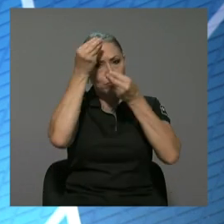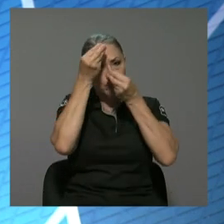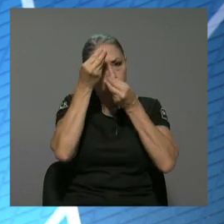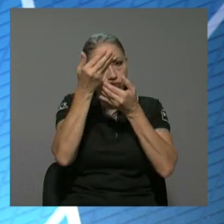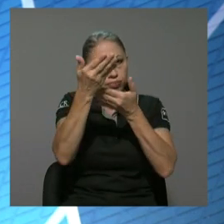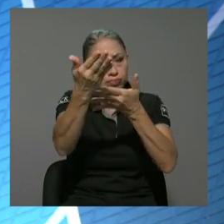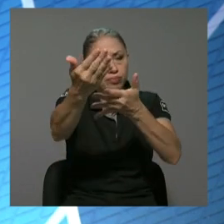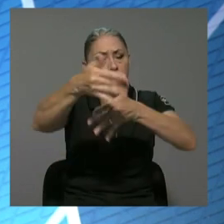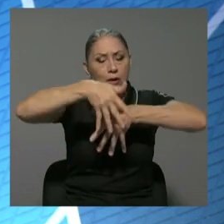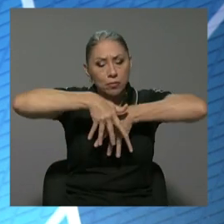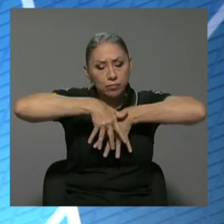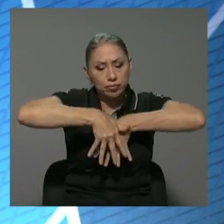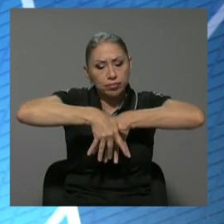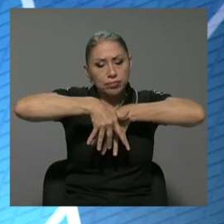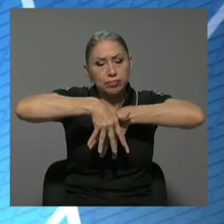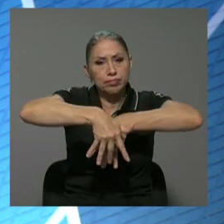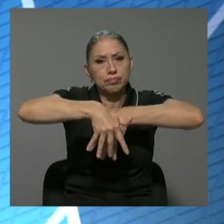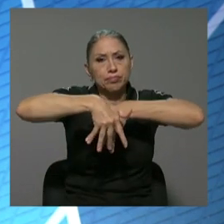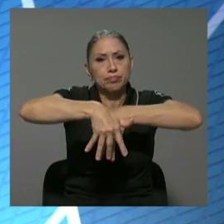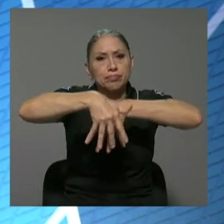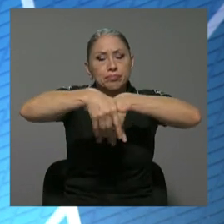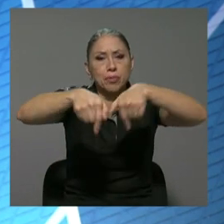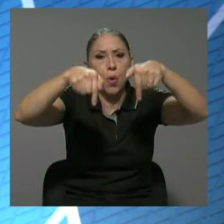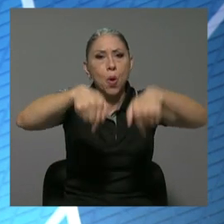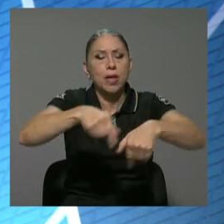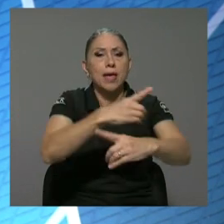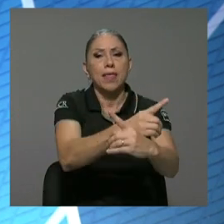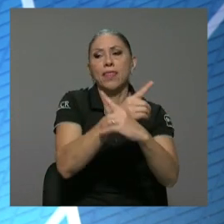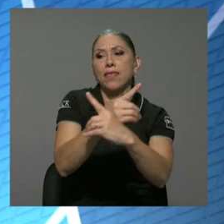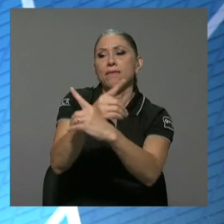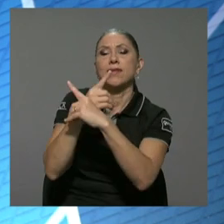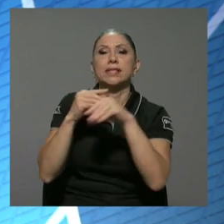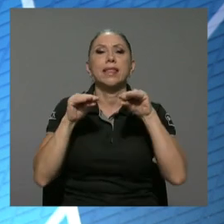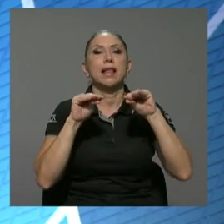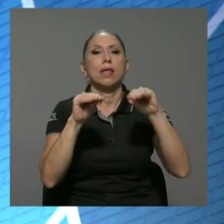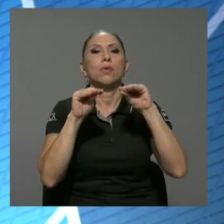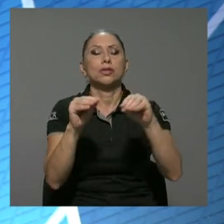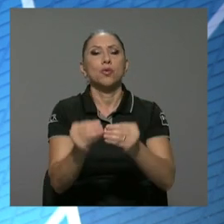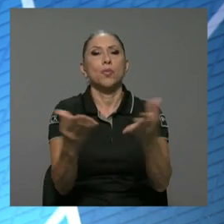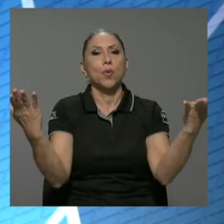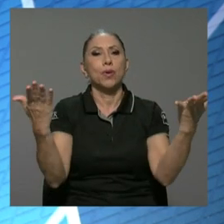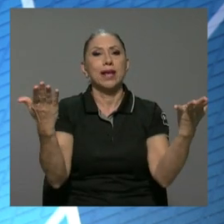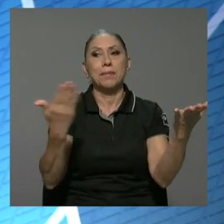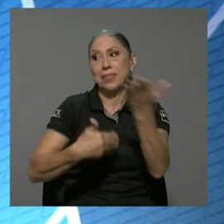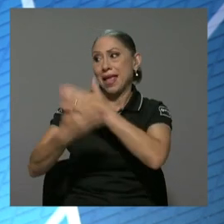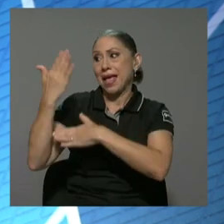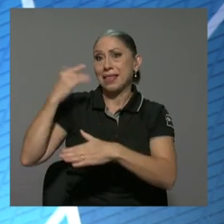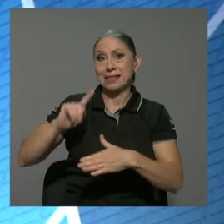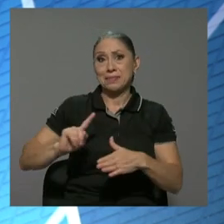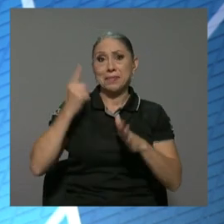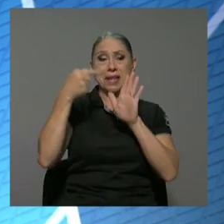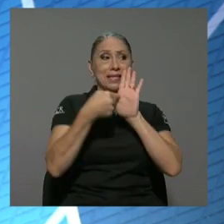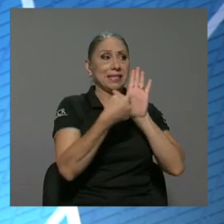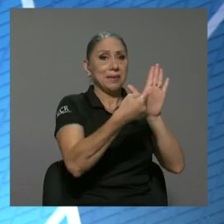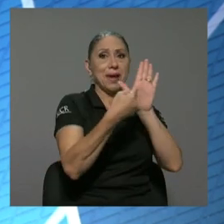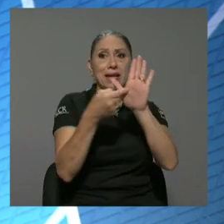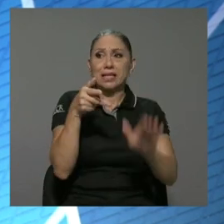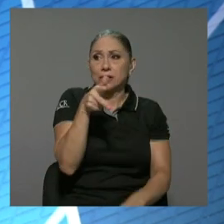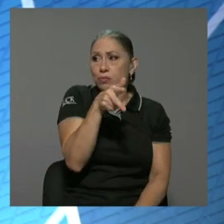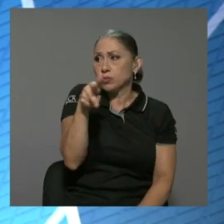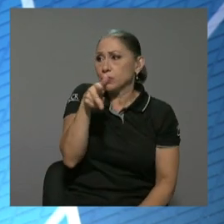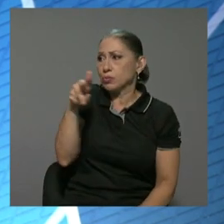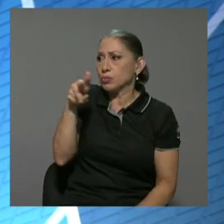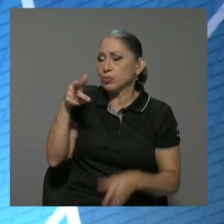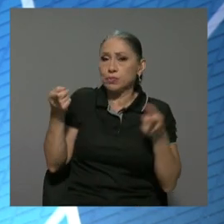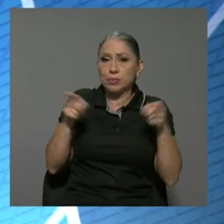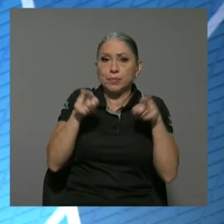marcha convocada para el día de hoy en defensa de la educación pública. Teníamos las primeras imágenes de acá, de la Universidad de Costa